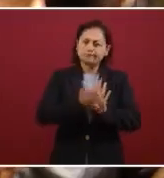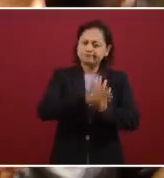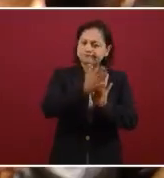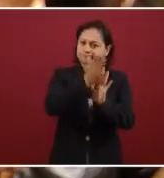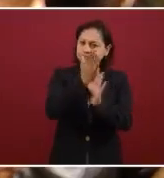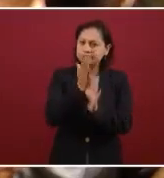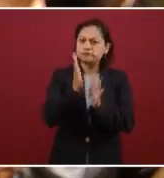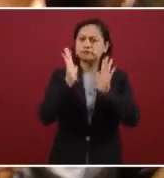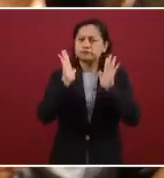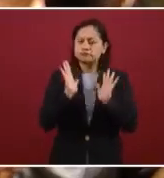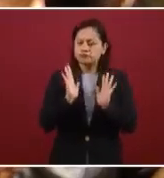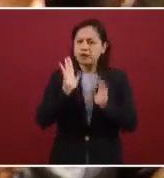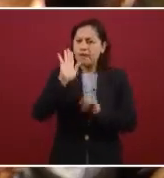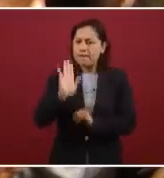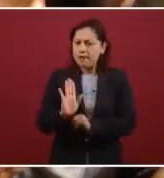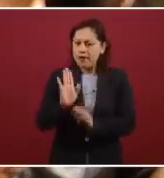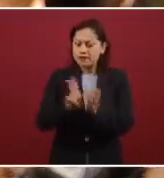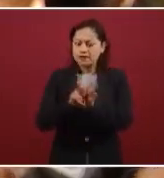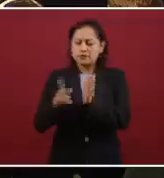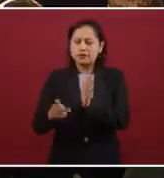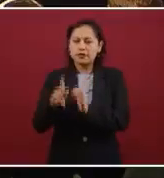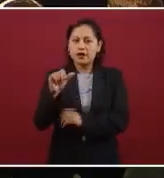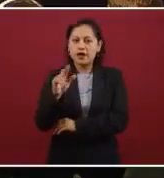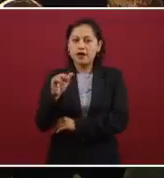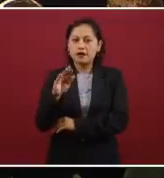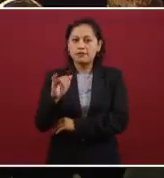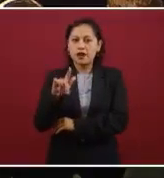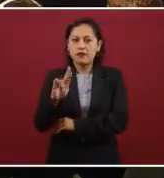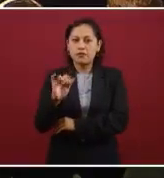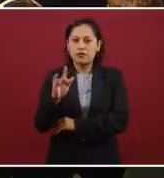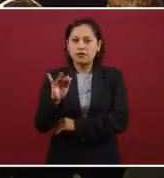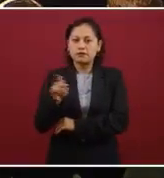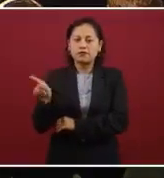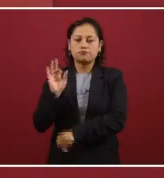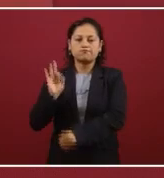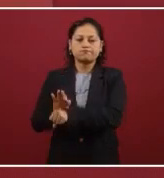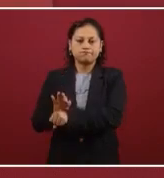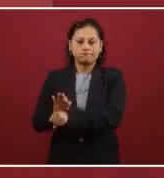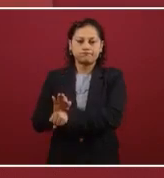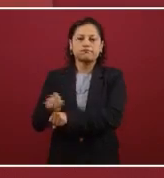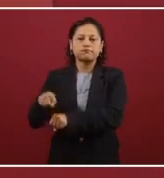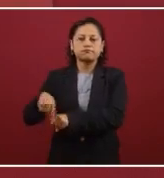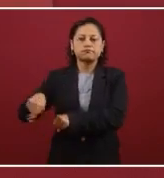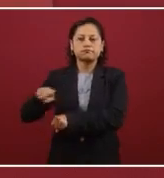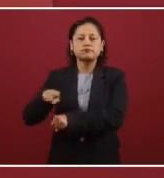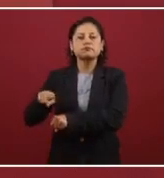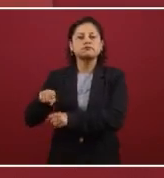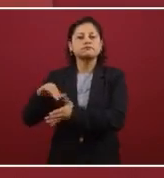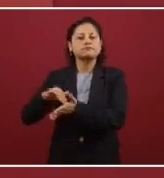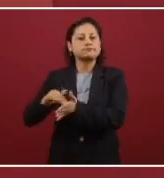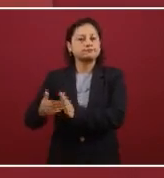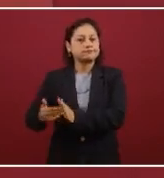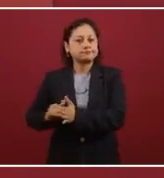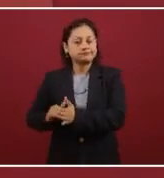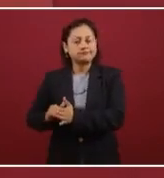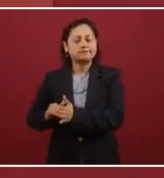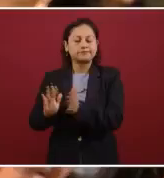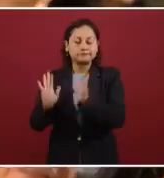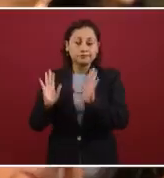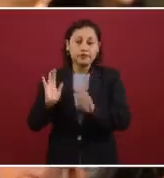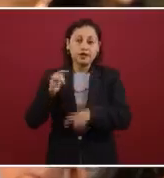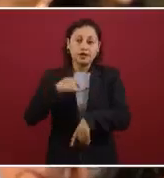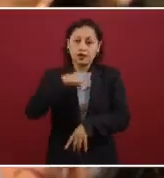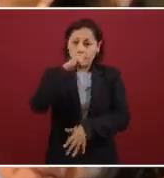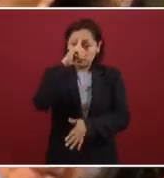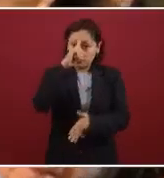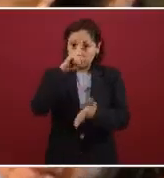¿Protegen en Animal Político a Penchina y a Osorio Chong? Con estos antecedentes, presidente, también publicamos que Animal